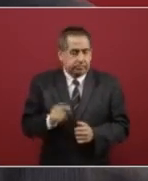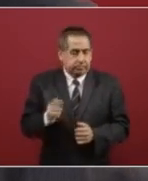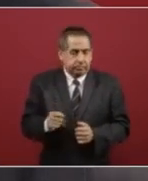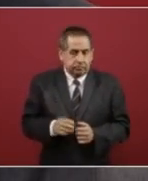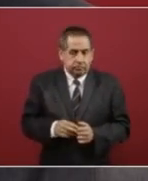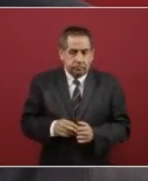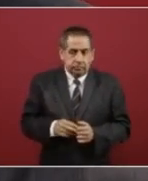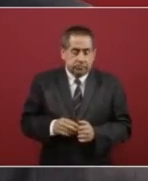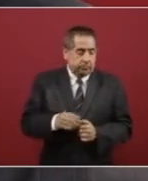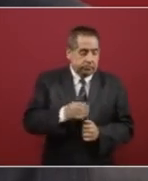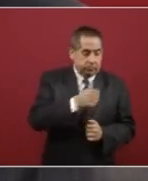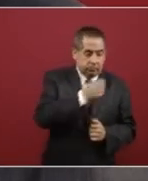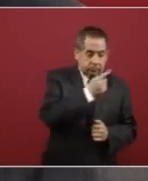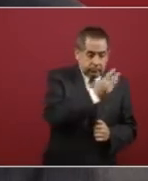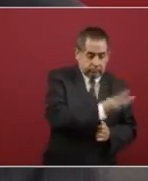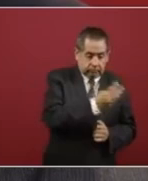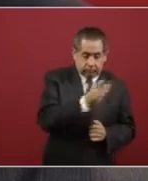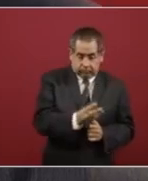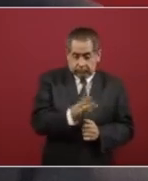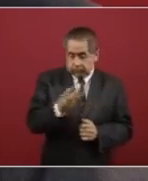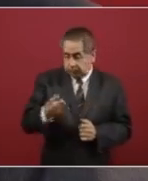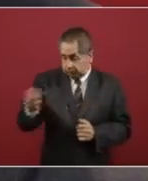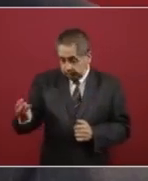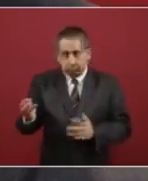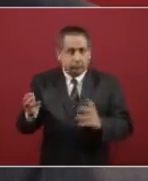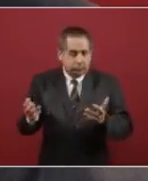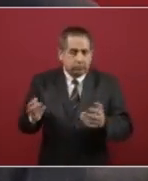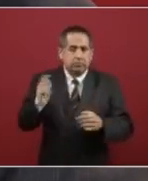de las cuatro ternas, pues